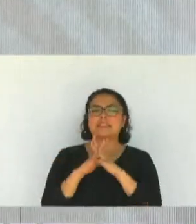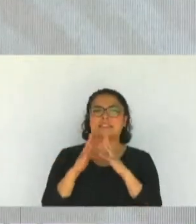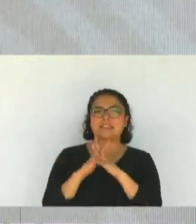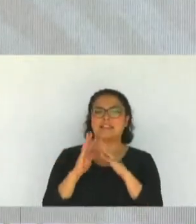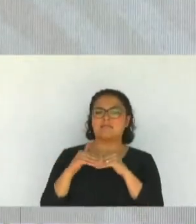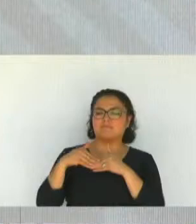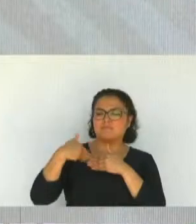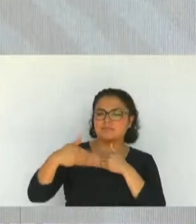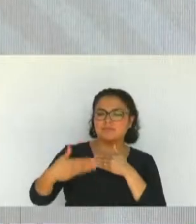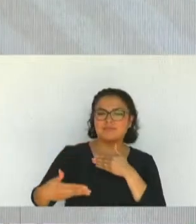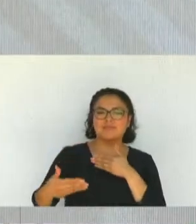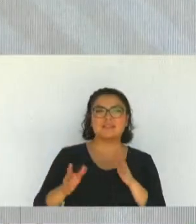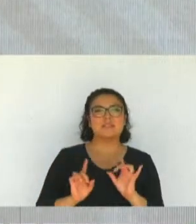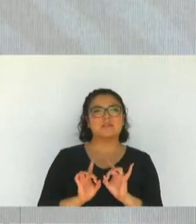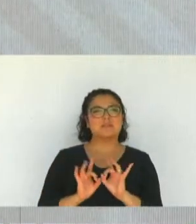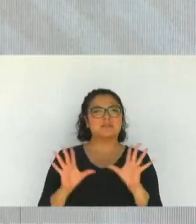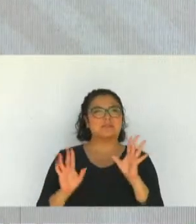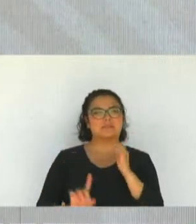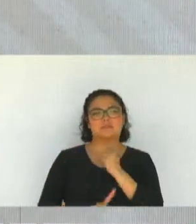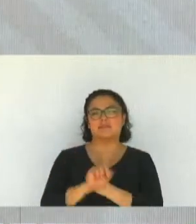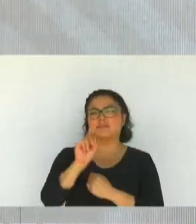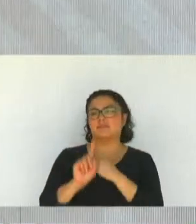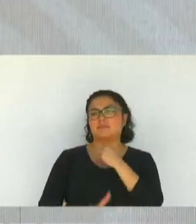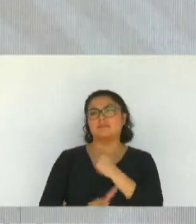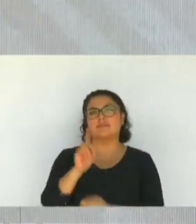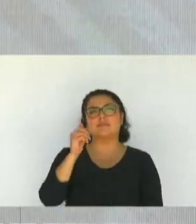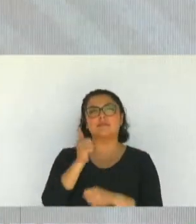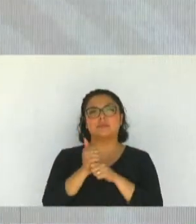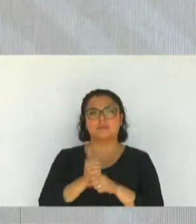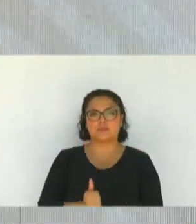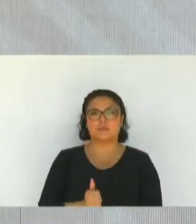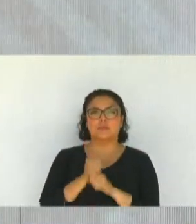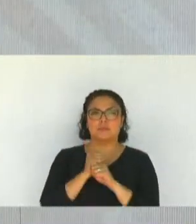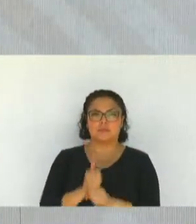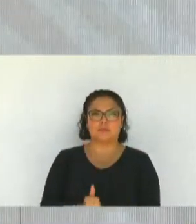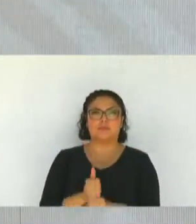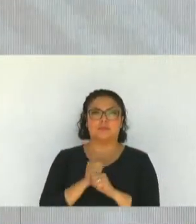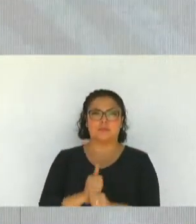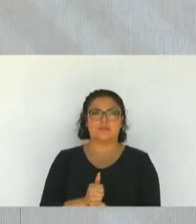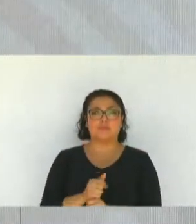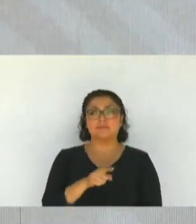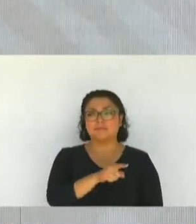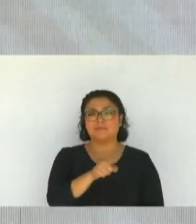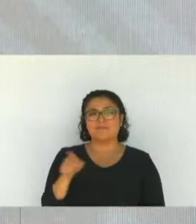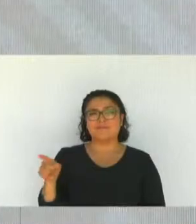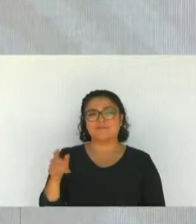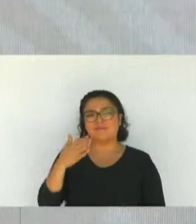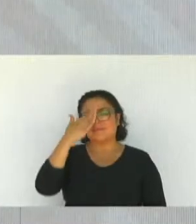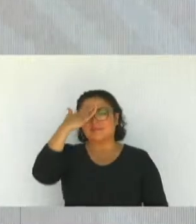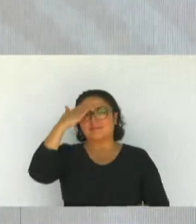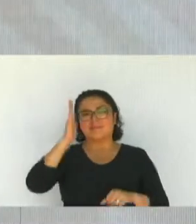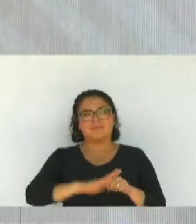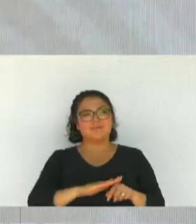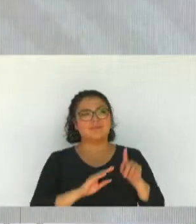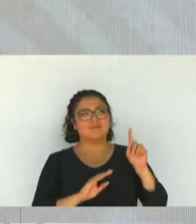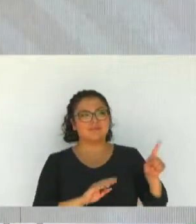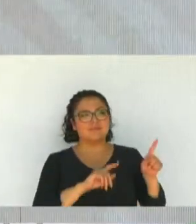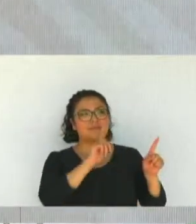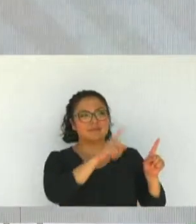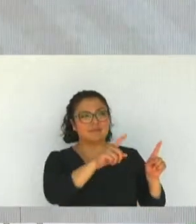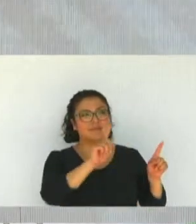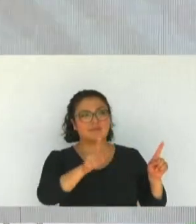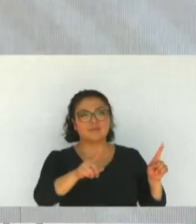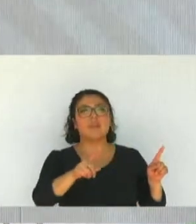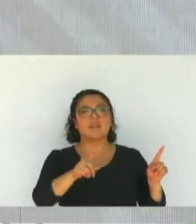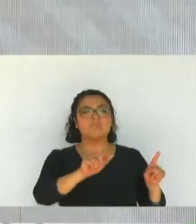permanecido presente en las memorias con sus atrocidades y todos recuerdan a sus protagonistas, recuerdan a sus mensajes,